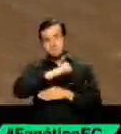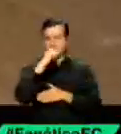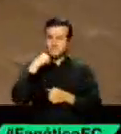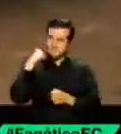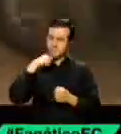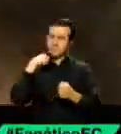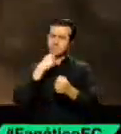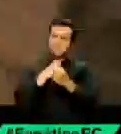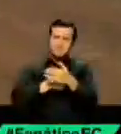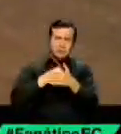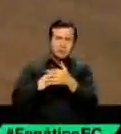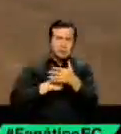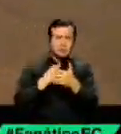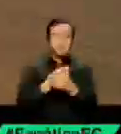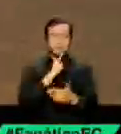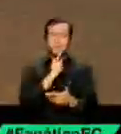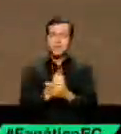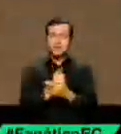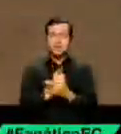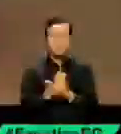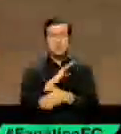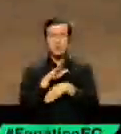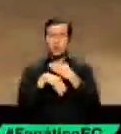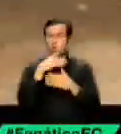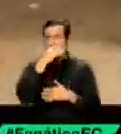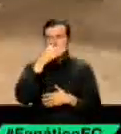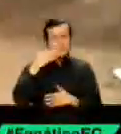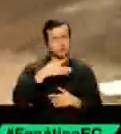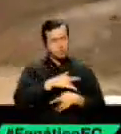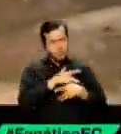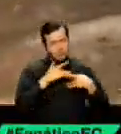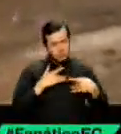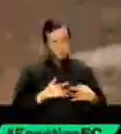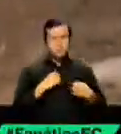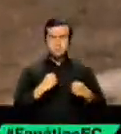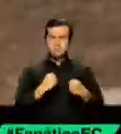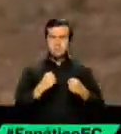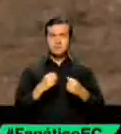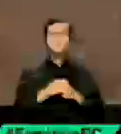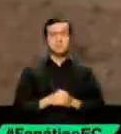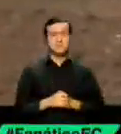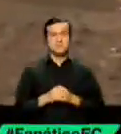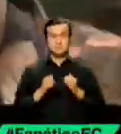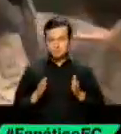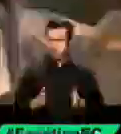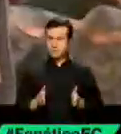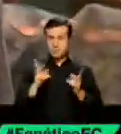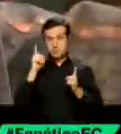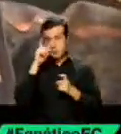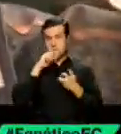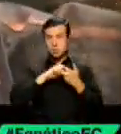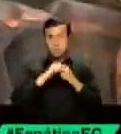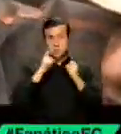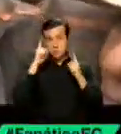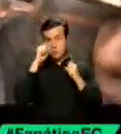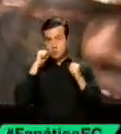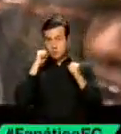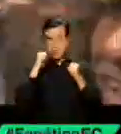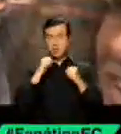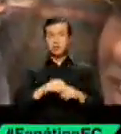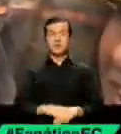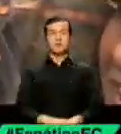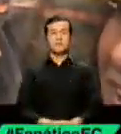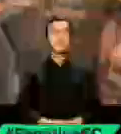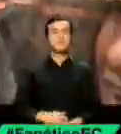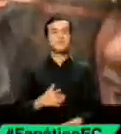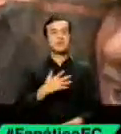con Pura, con esto que tenemos en la Amazonía, con ese corazón adentro. Una pista durísima, durísima. Todo